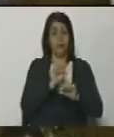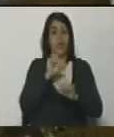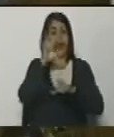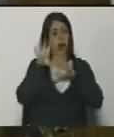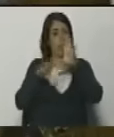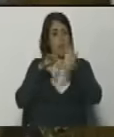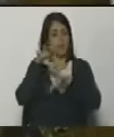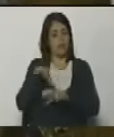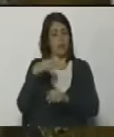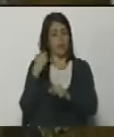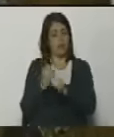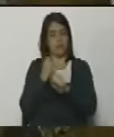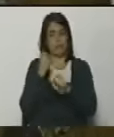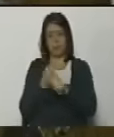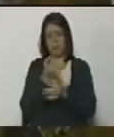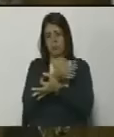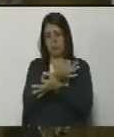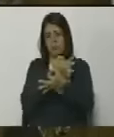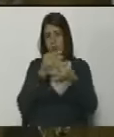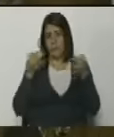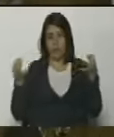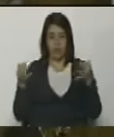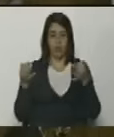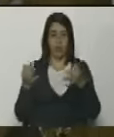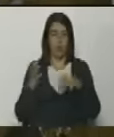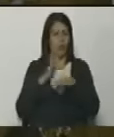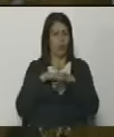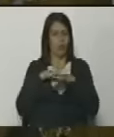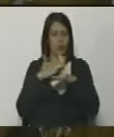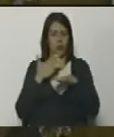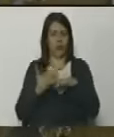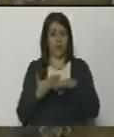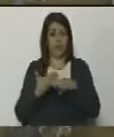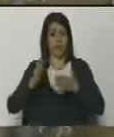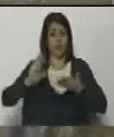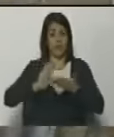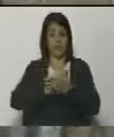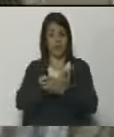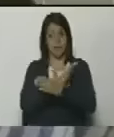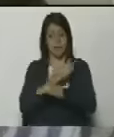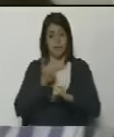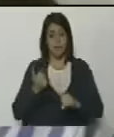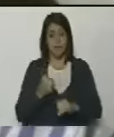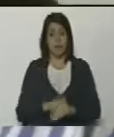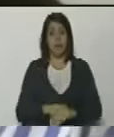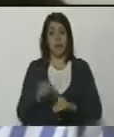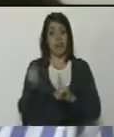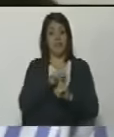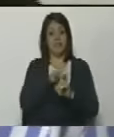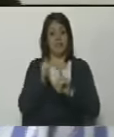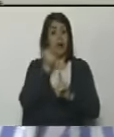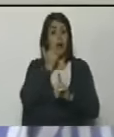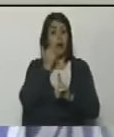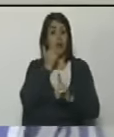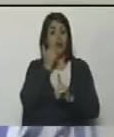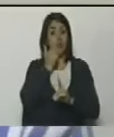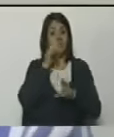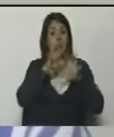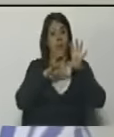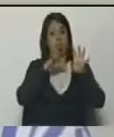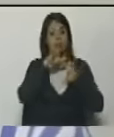una labor invaluable para que se elimine y se erradique el maltrato y el abuso